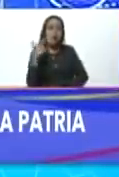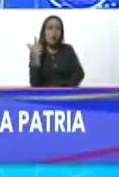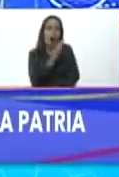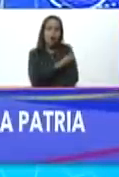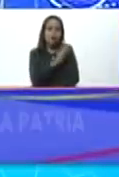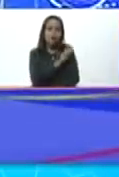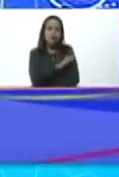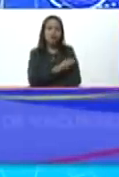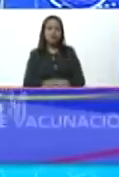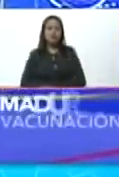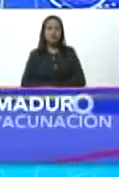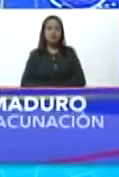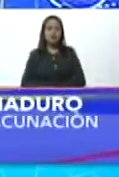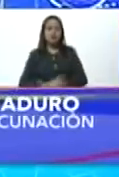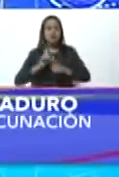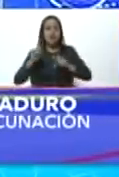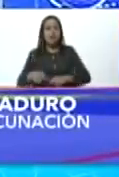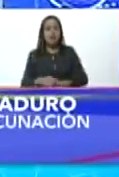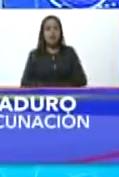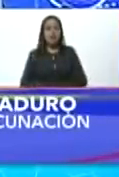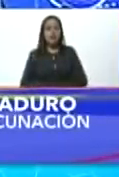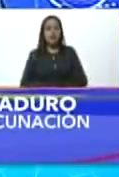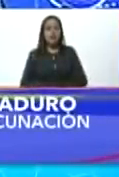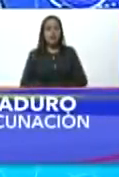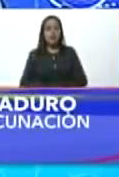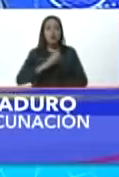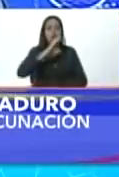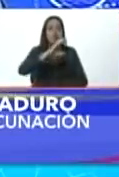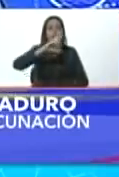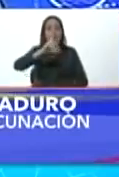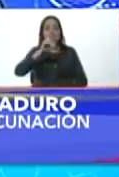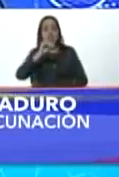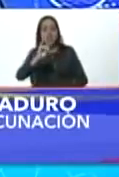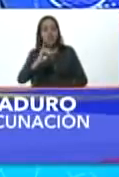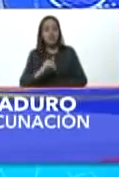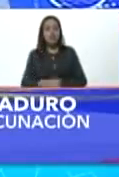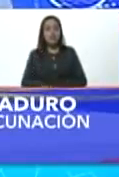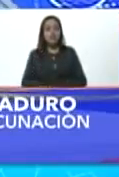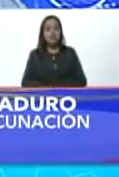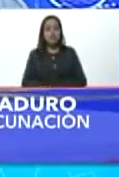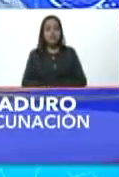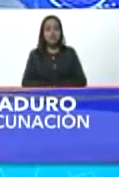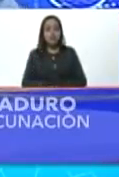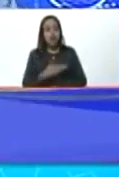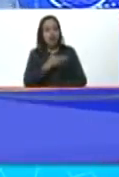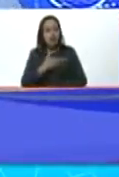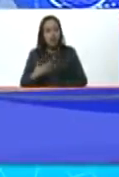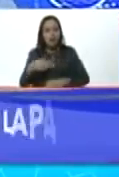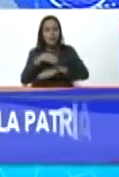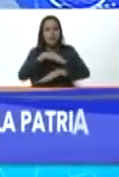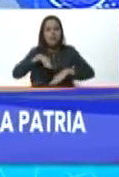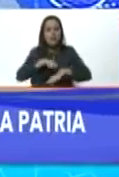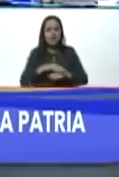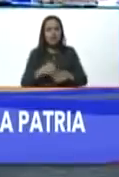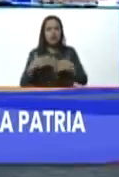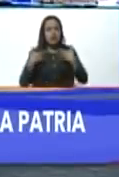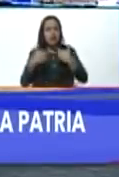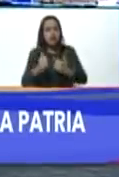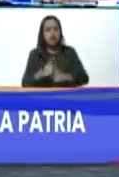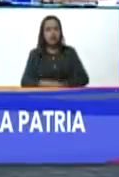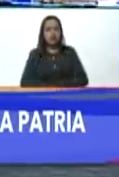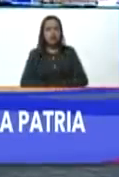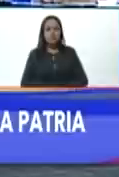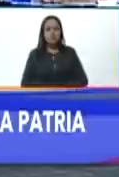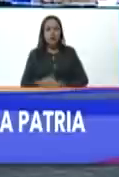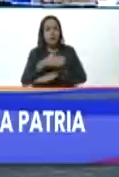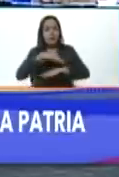vacunación, incluyendo los centros de diagnóstico integral CDI. Le pido al ministro Alvarado, al ministro